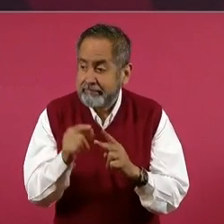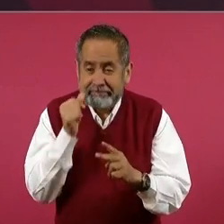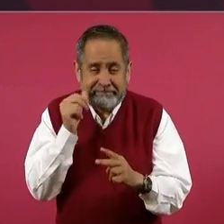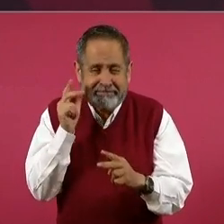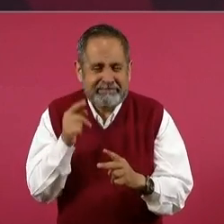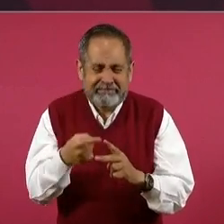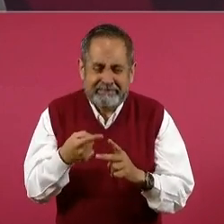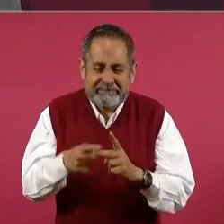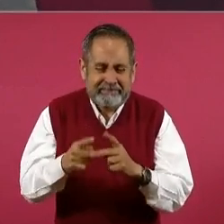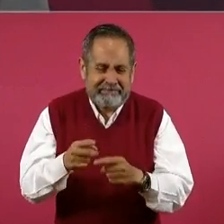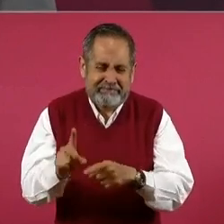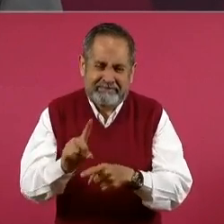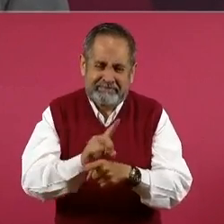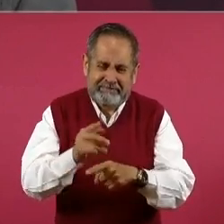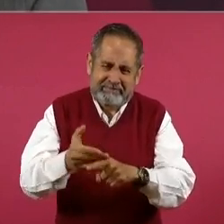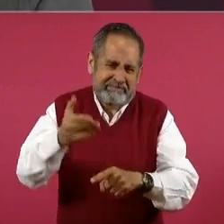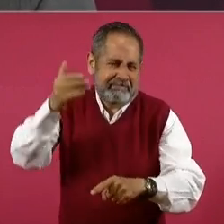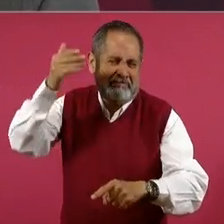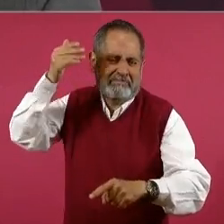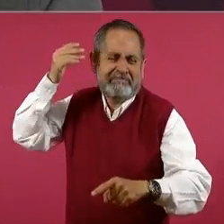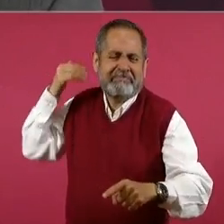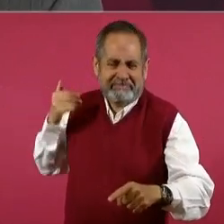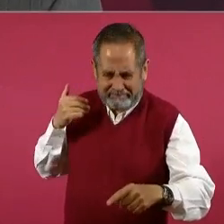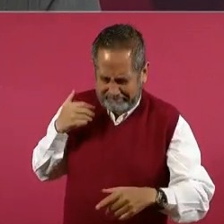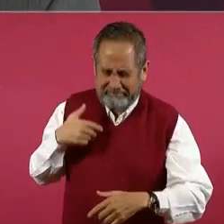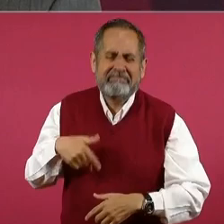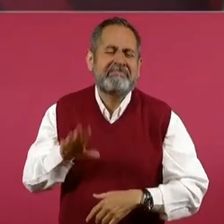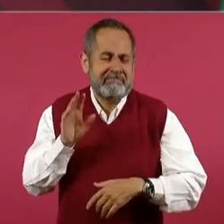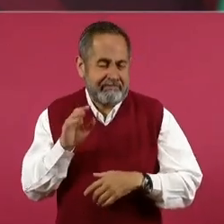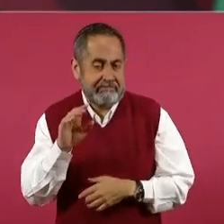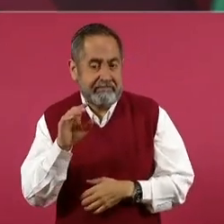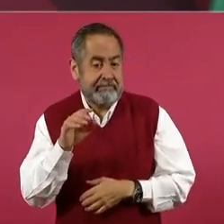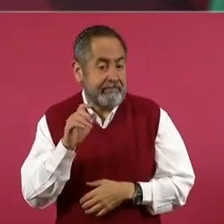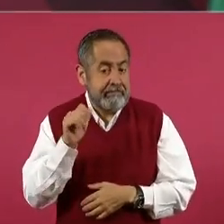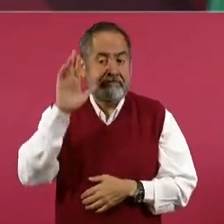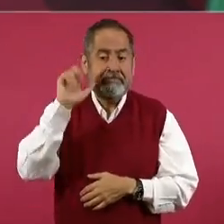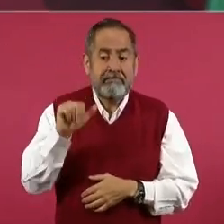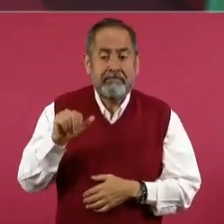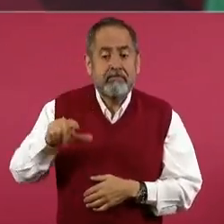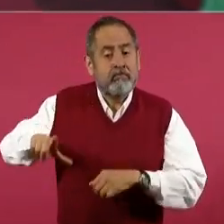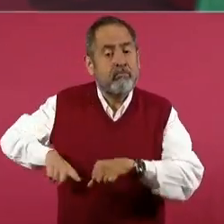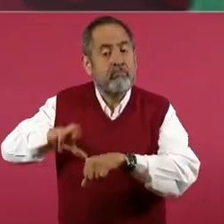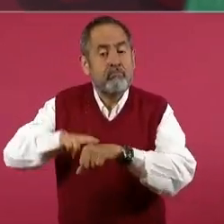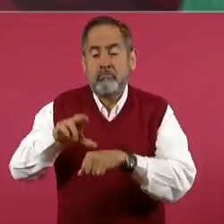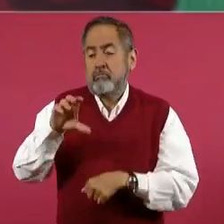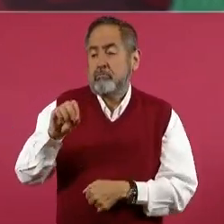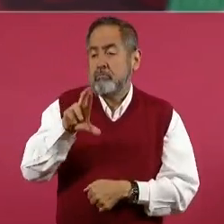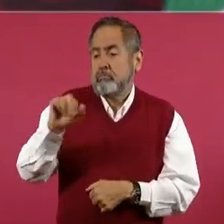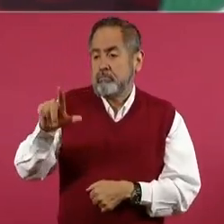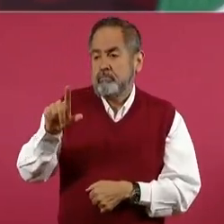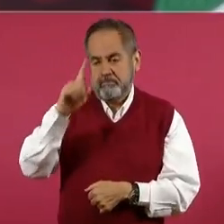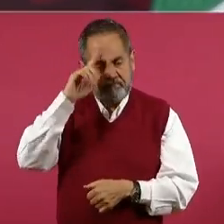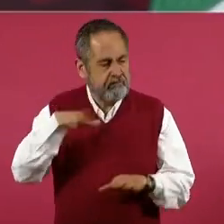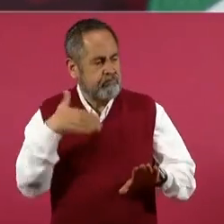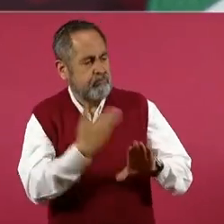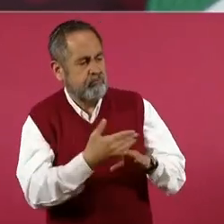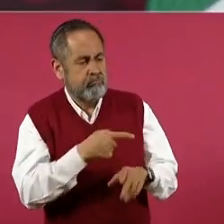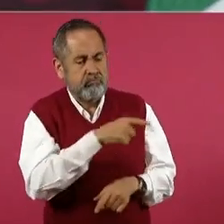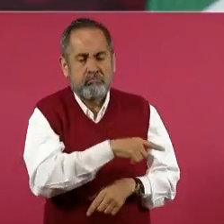esto viene de una investigación que se hizo cuando Corral estaba de gobernador en contra de Duarte.